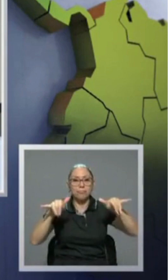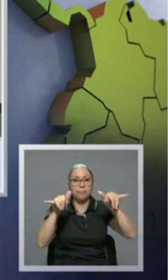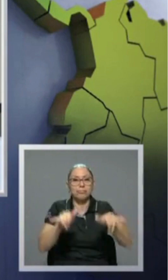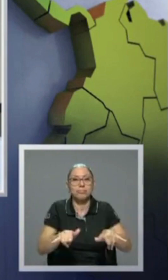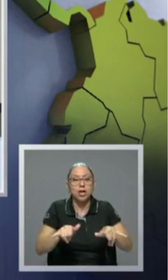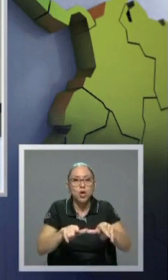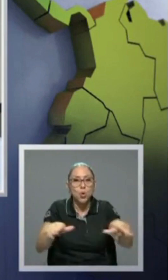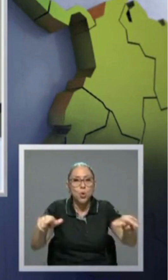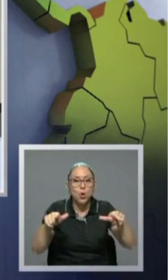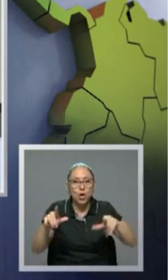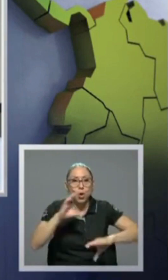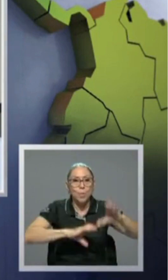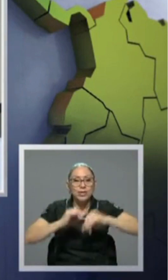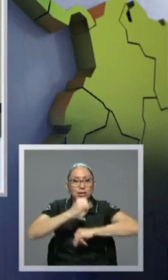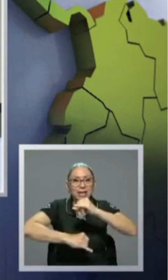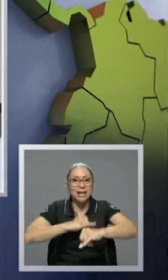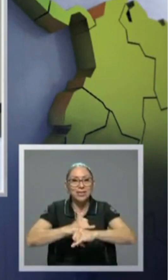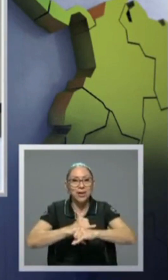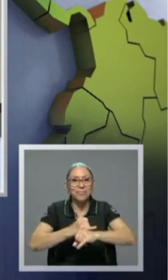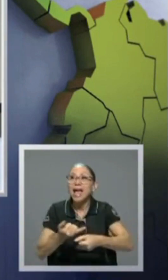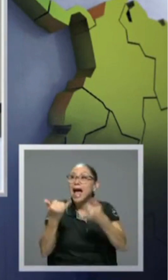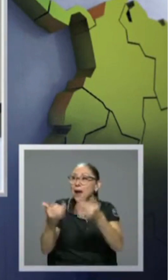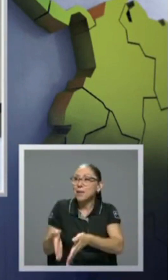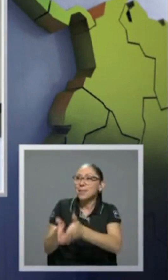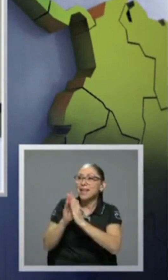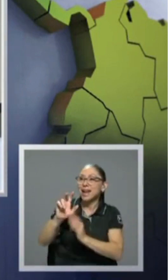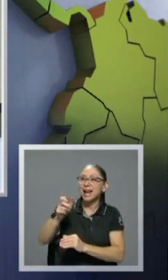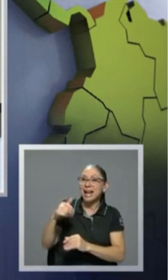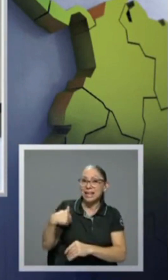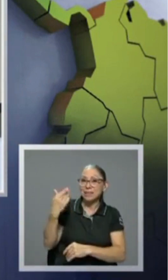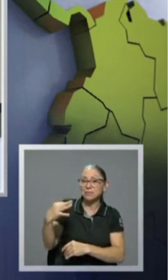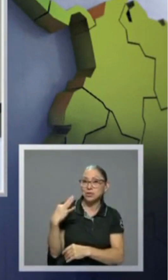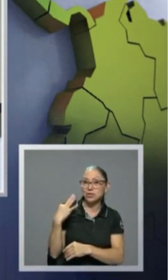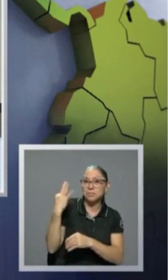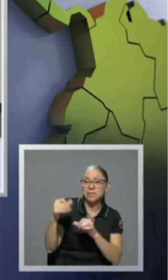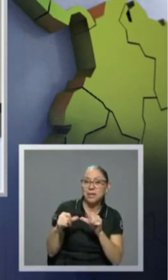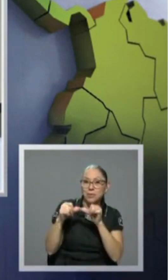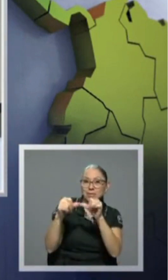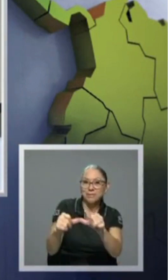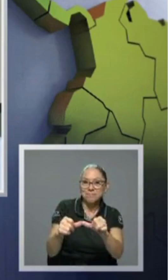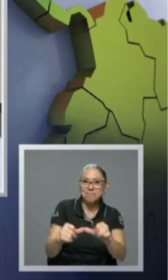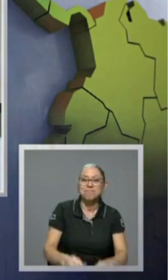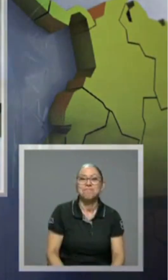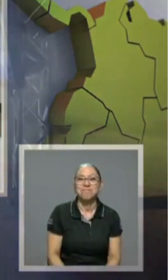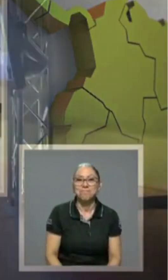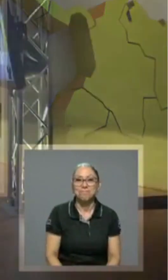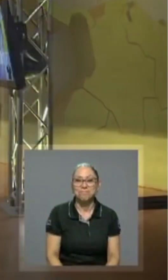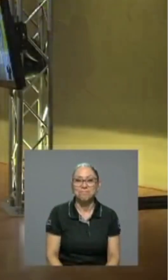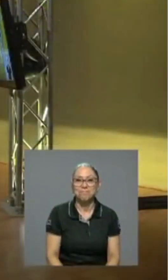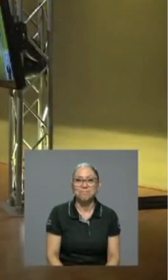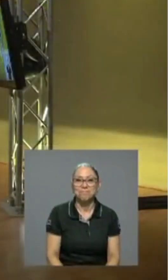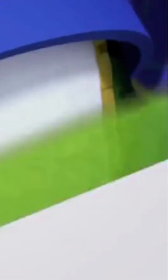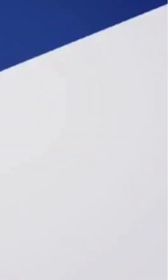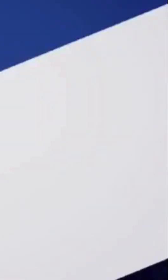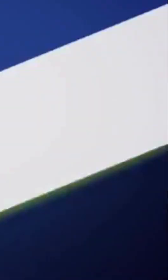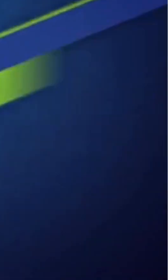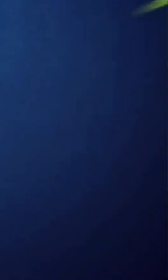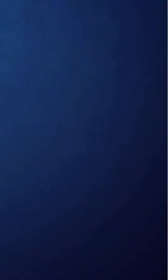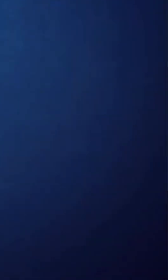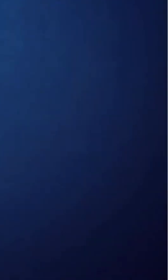internacional. Vamos a pedirle al canal que nos invite a continuar en el segundo y último segmento.